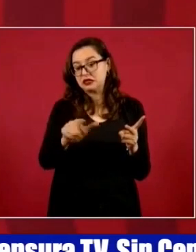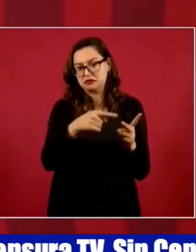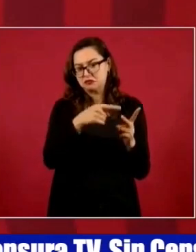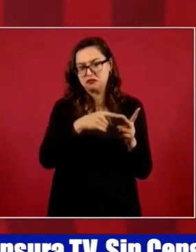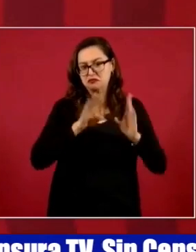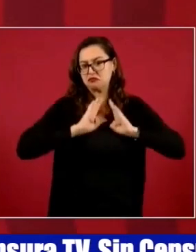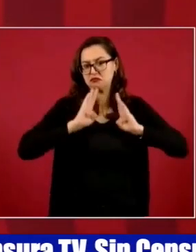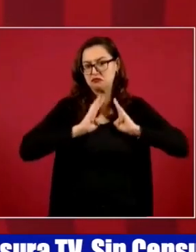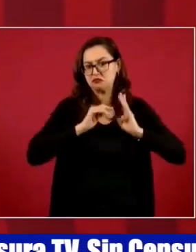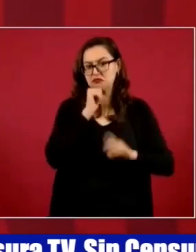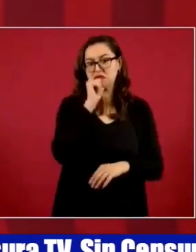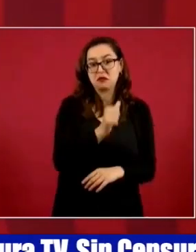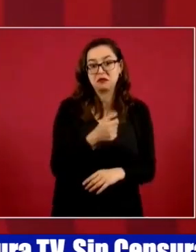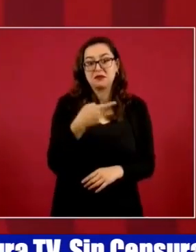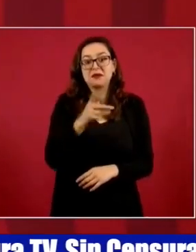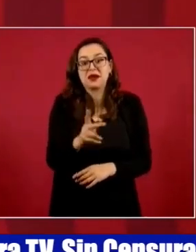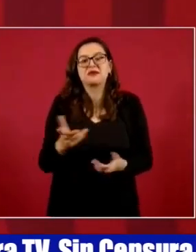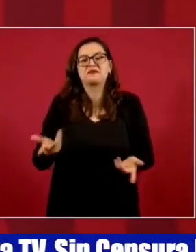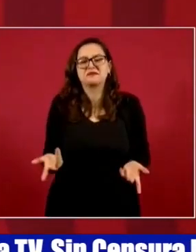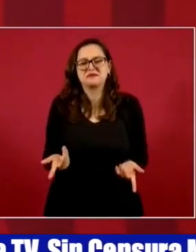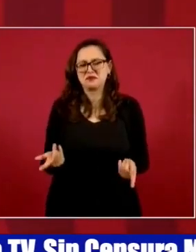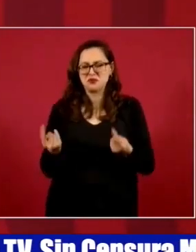Y miren